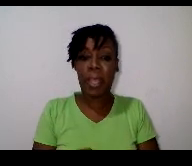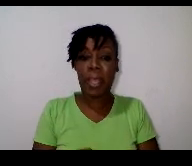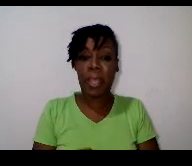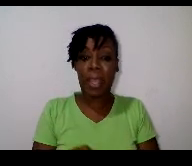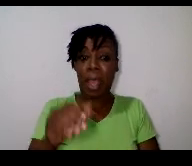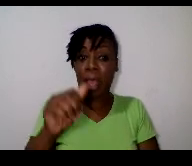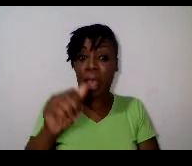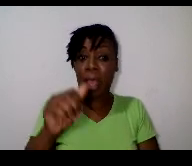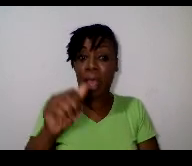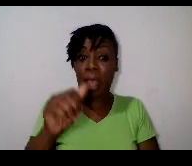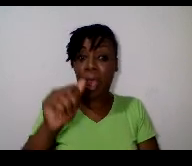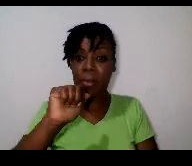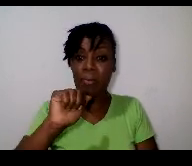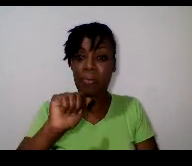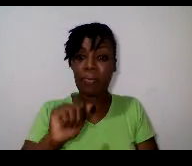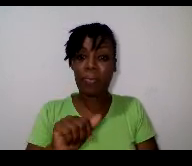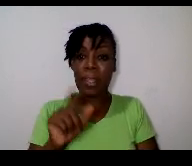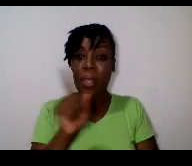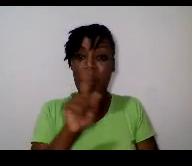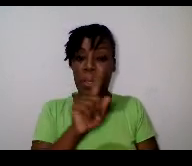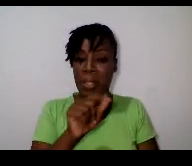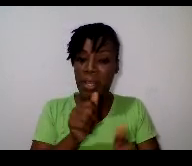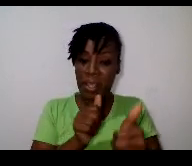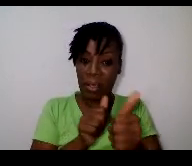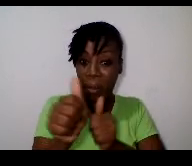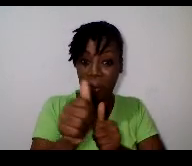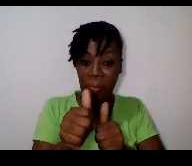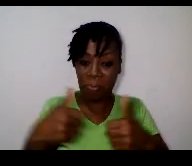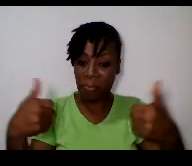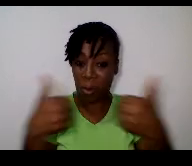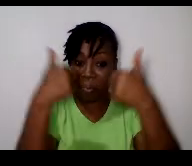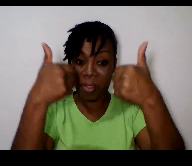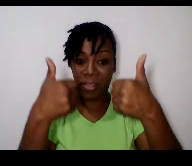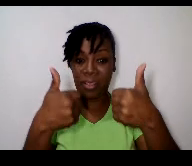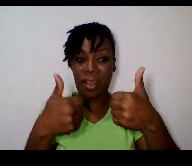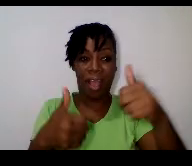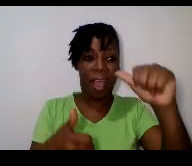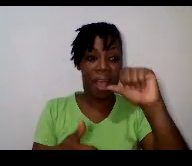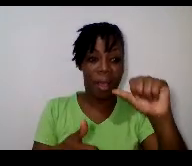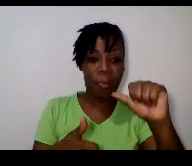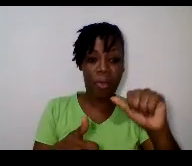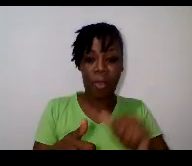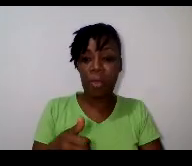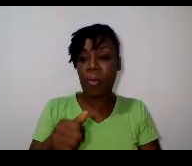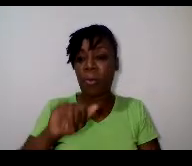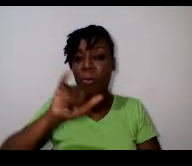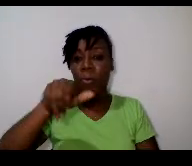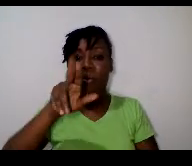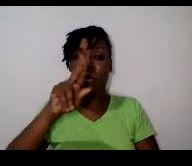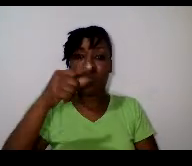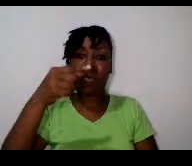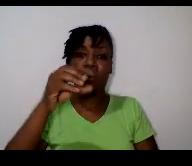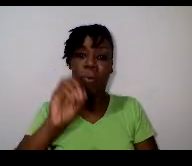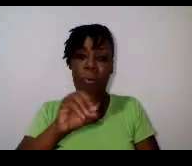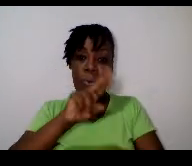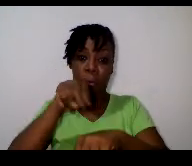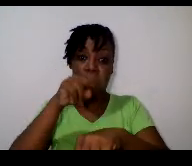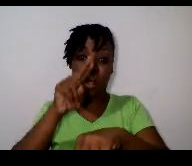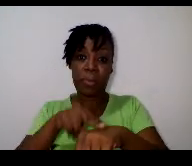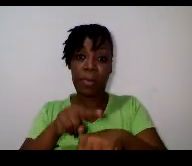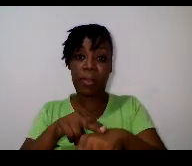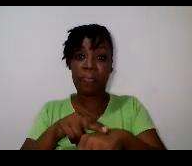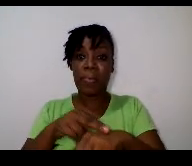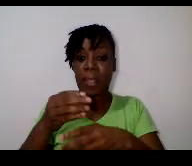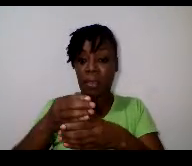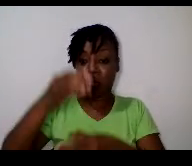otras opciones. Porque si ponemos a competir el agua con un juguito natural o con un juguito de envase o